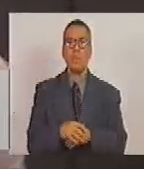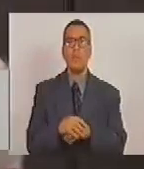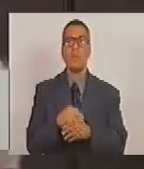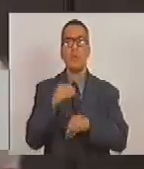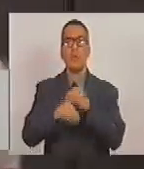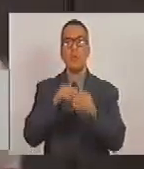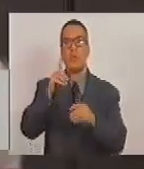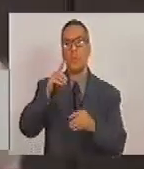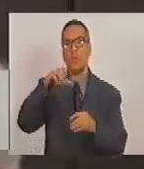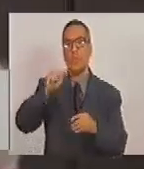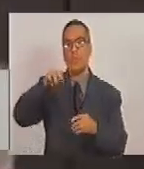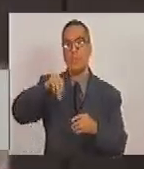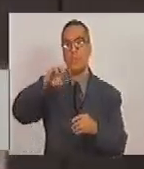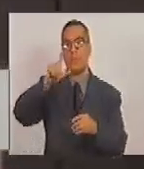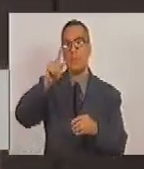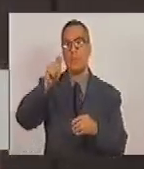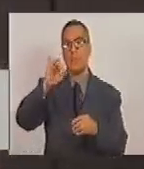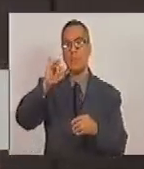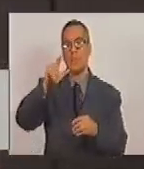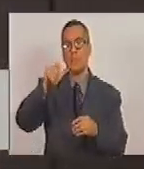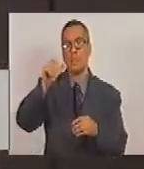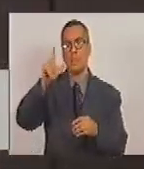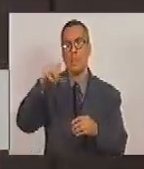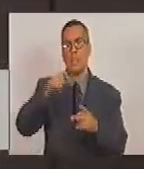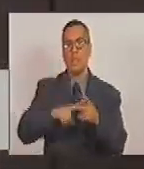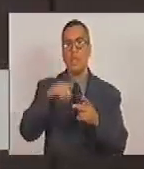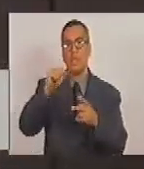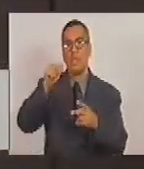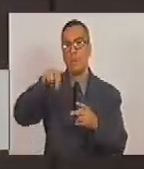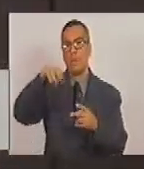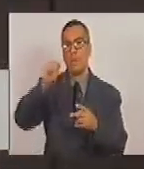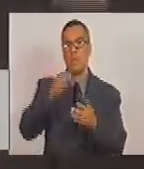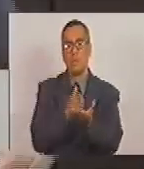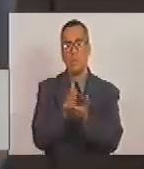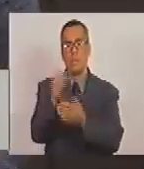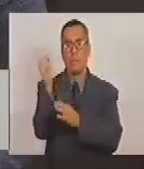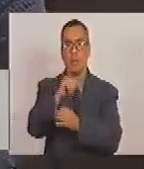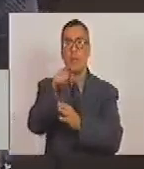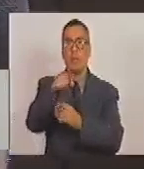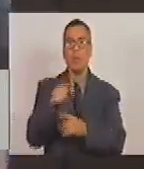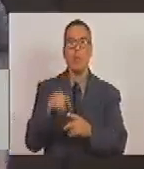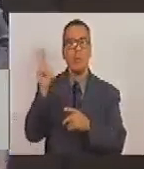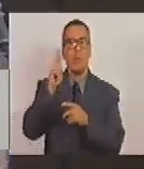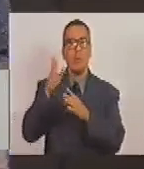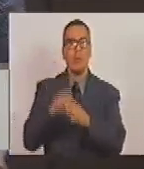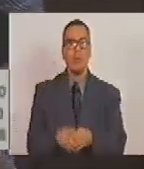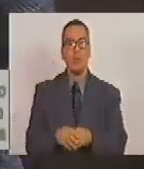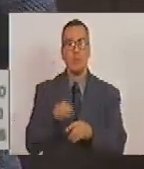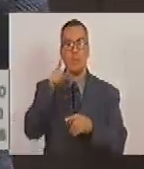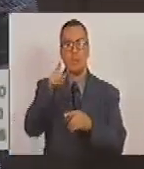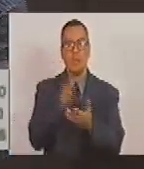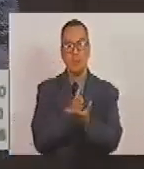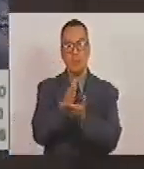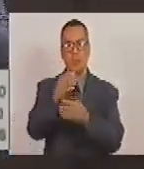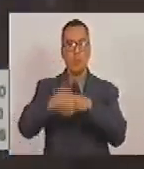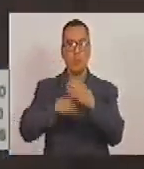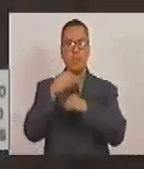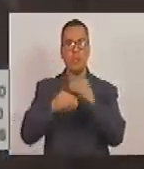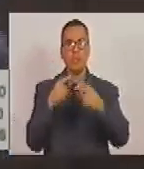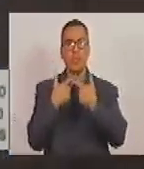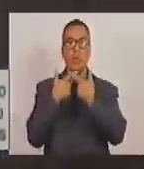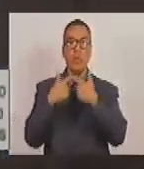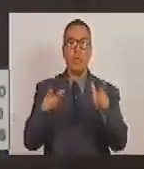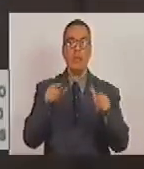como Domitila, como Ana María Campos, vamos a seguir venciendo por Venezuela, para seguir haciéndola libre